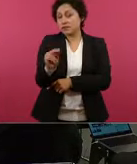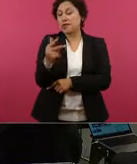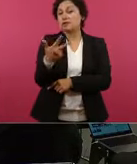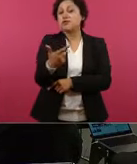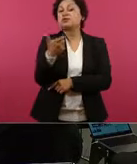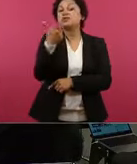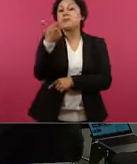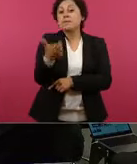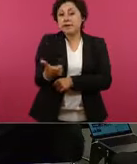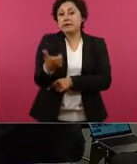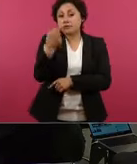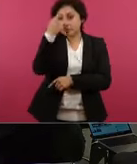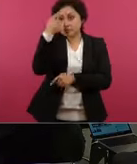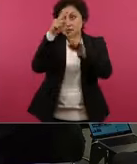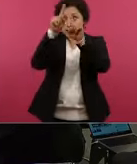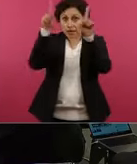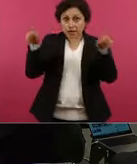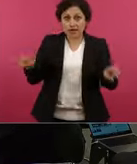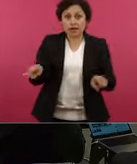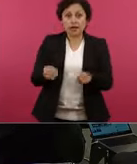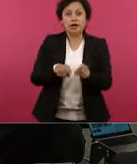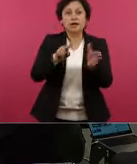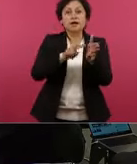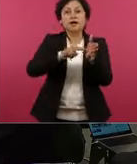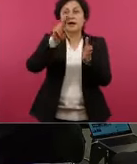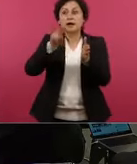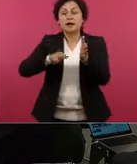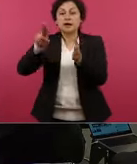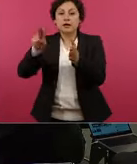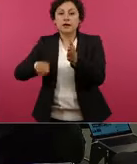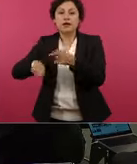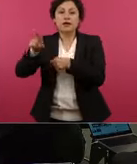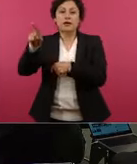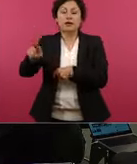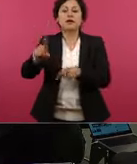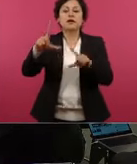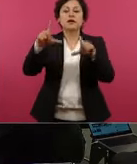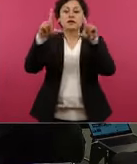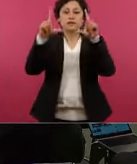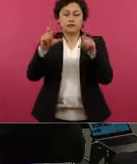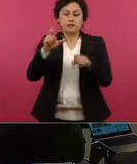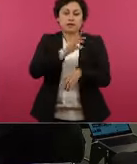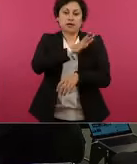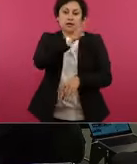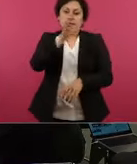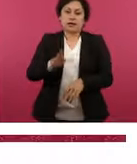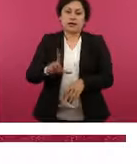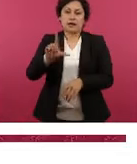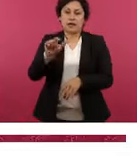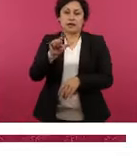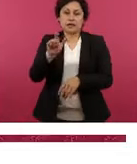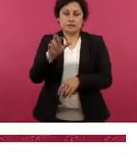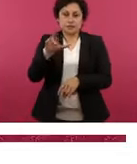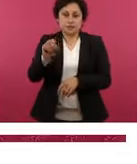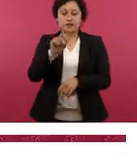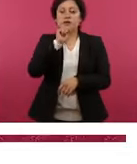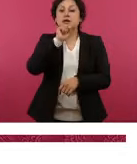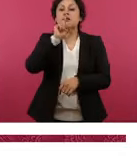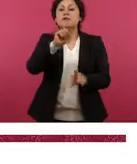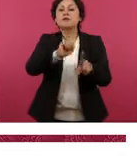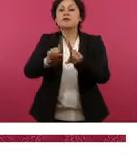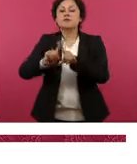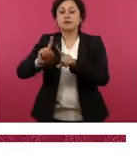pesos por un óleo de un autor por el retrato del general Lázaro Cárdenas del Río y la adquisición de medallas y rosetas para